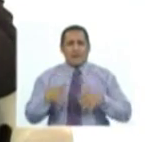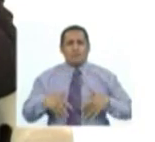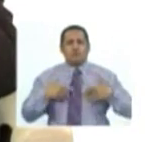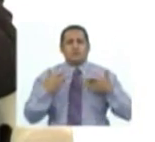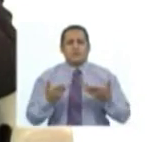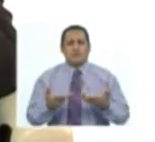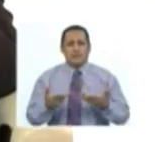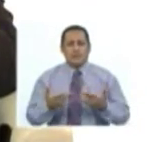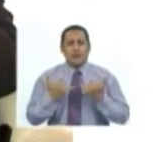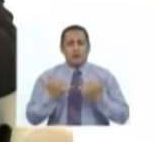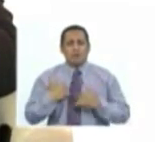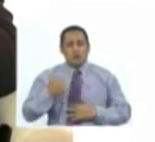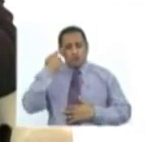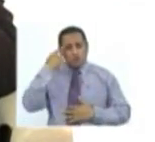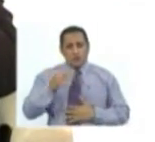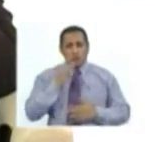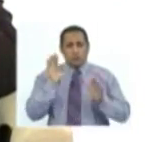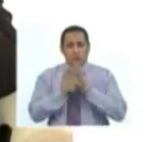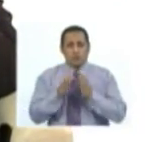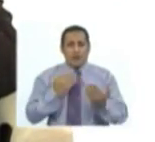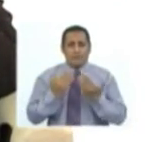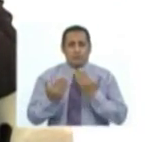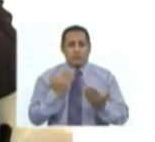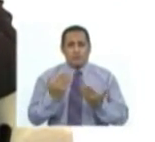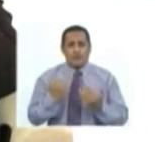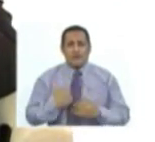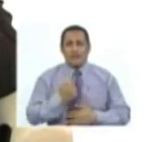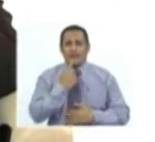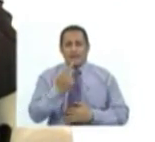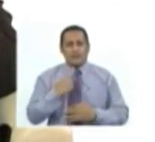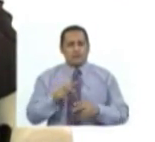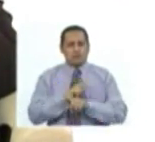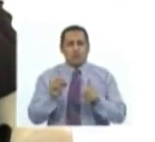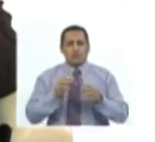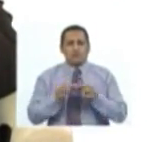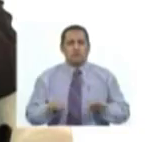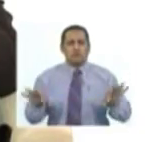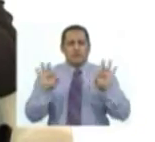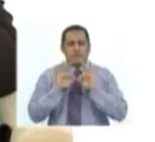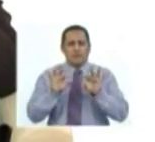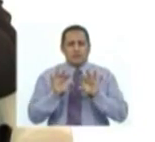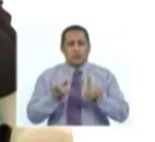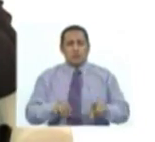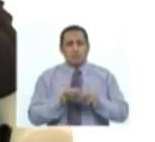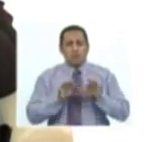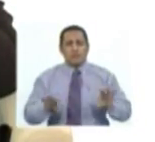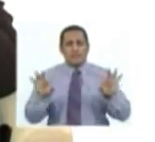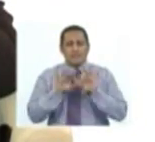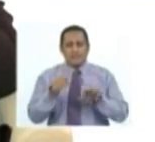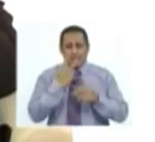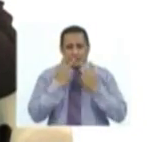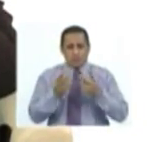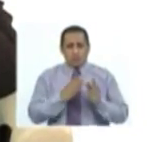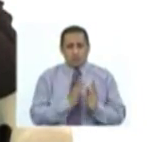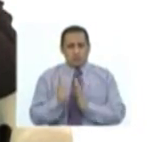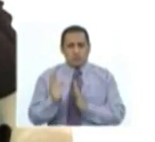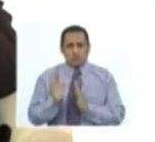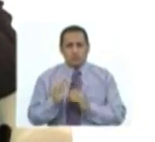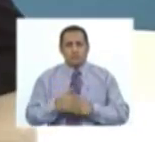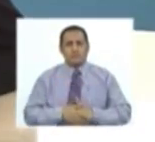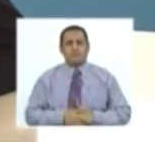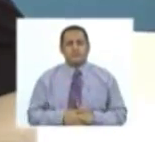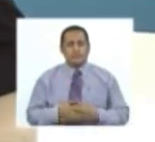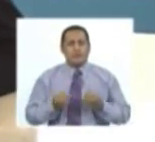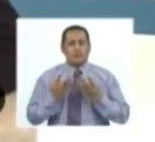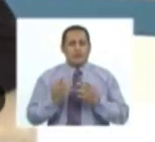posibilidad, pero yo creo que el medio, la forma es irrelevante. Lo trascendente es lograr que se haya dado el procedimiento deliberativo.